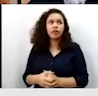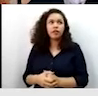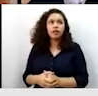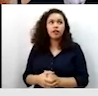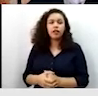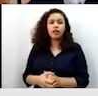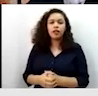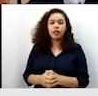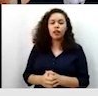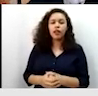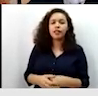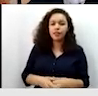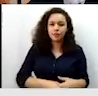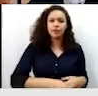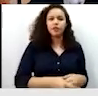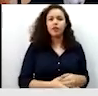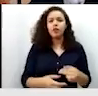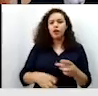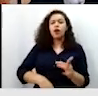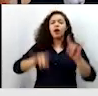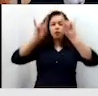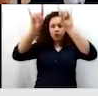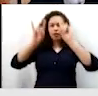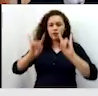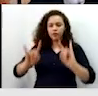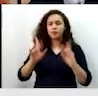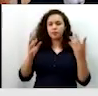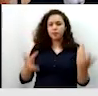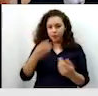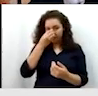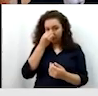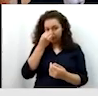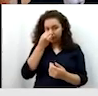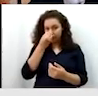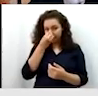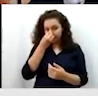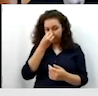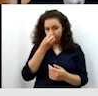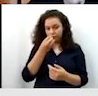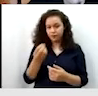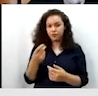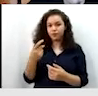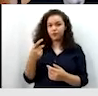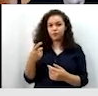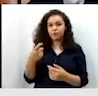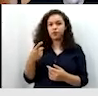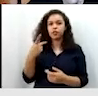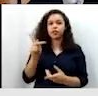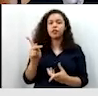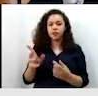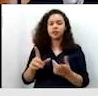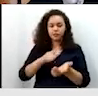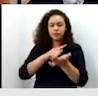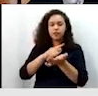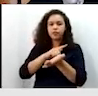Estos son los materiales de la Agencia de Protección Sanitaria. En estos materiales, pues prácticamente ustedes pueden ver, aguánteme